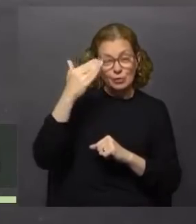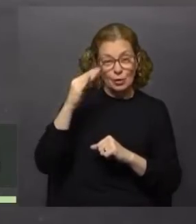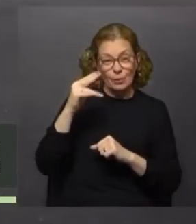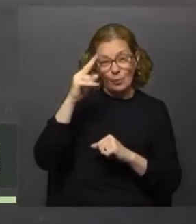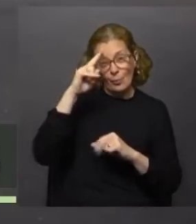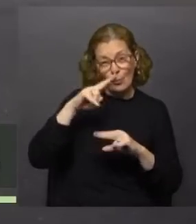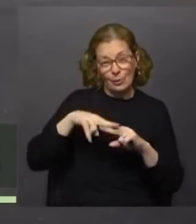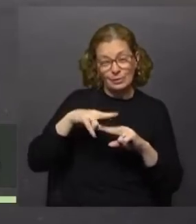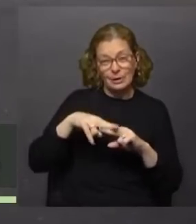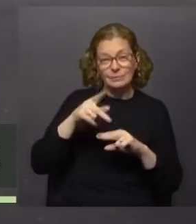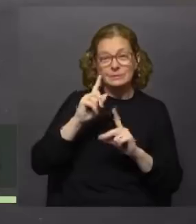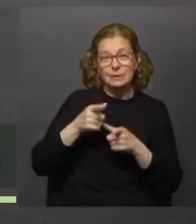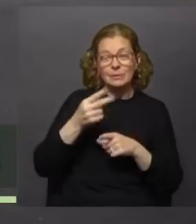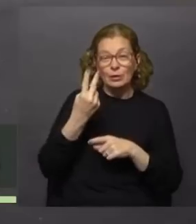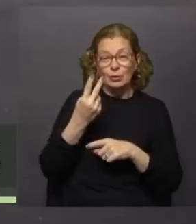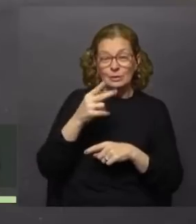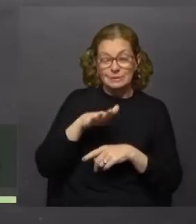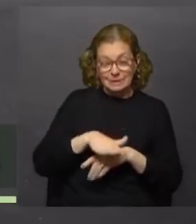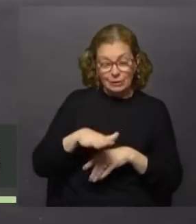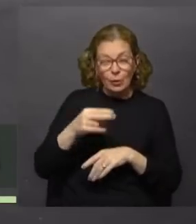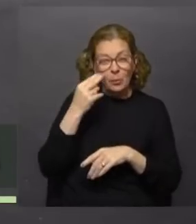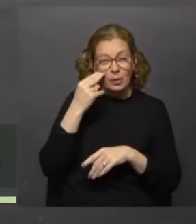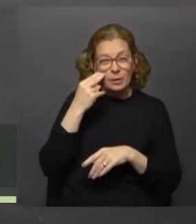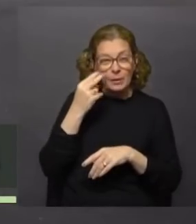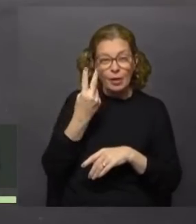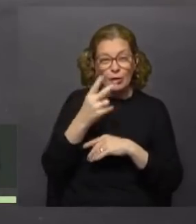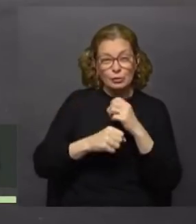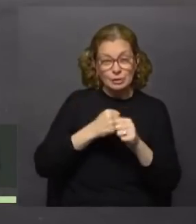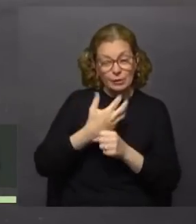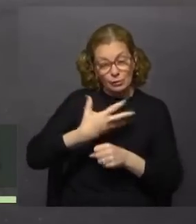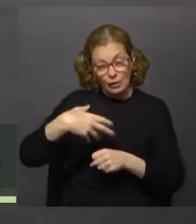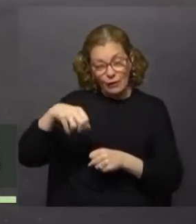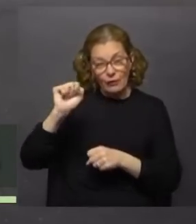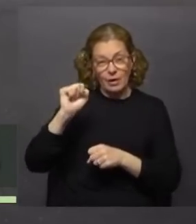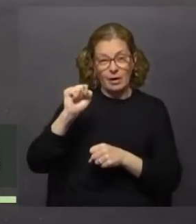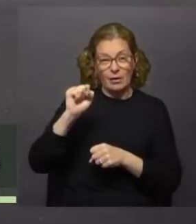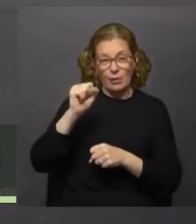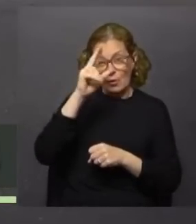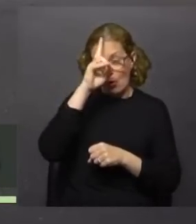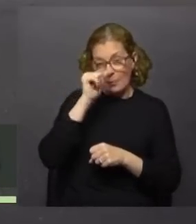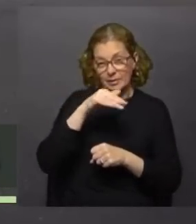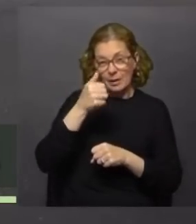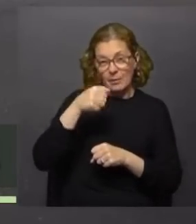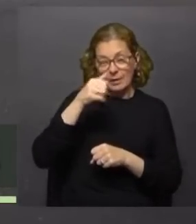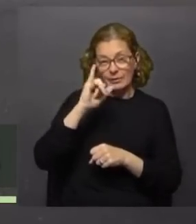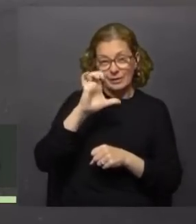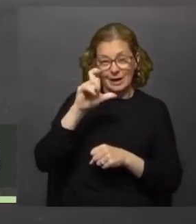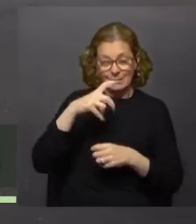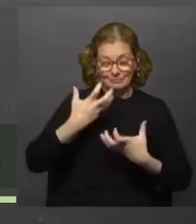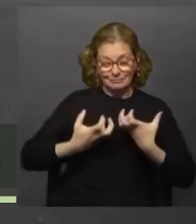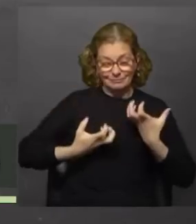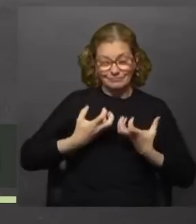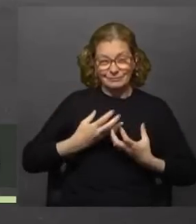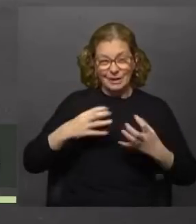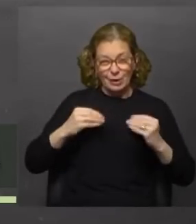también hay dos niños afectados uno de dos años que fue trasladado al hospital Maciel con quemaduras de